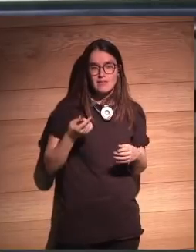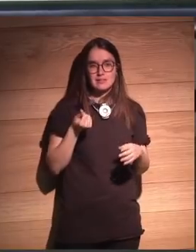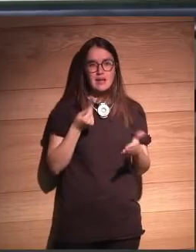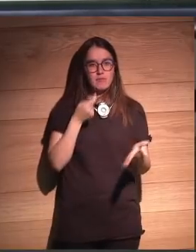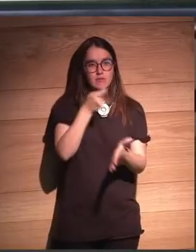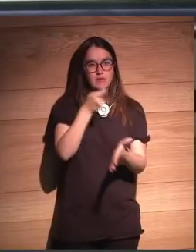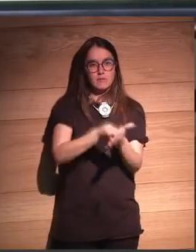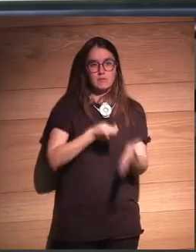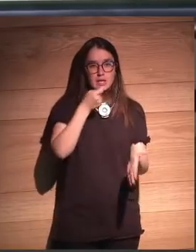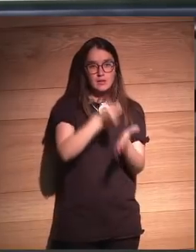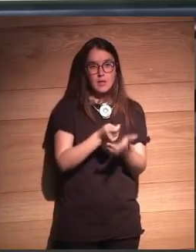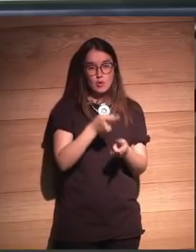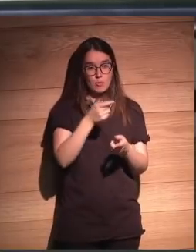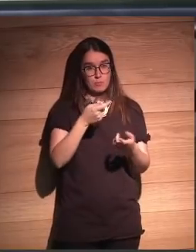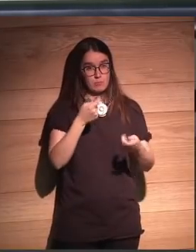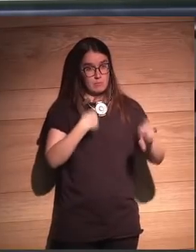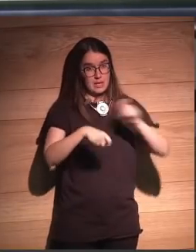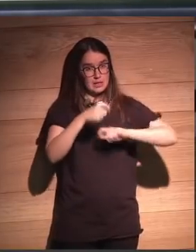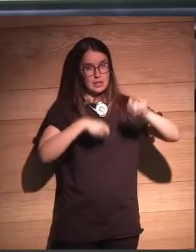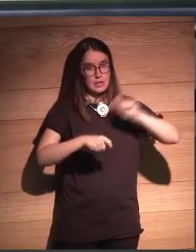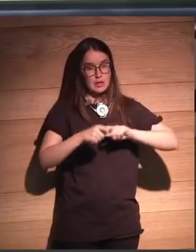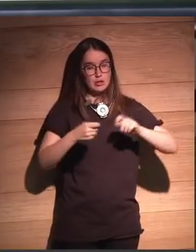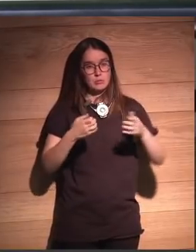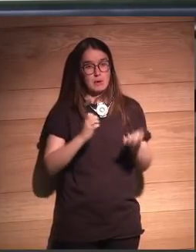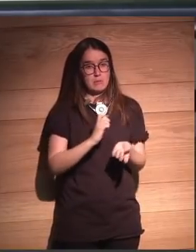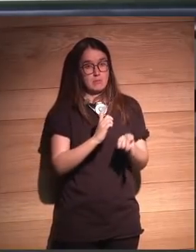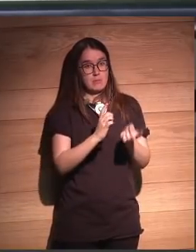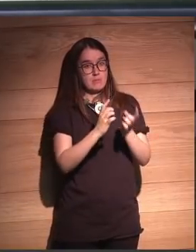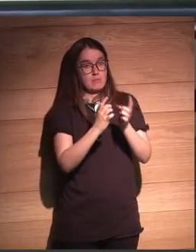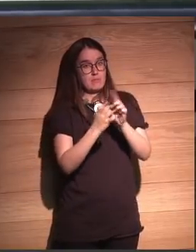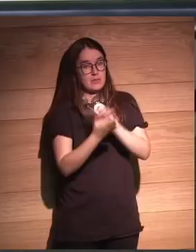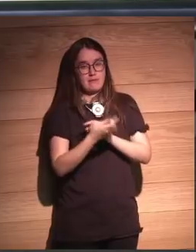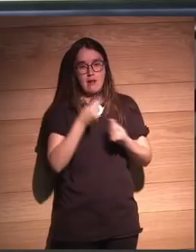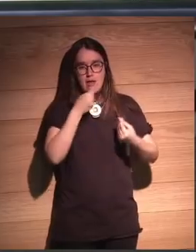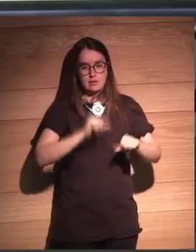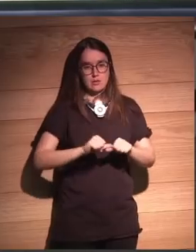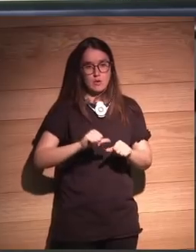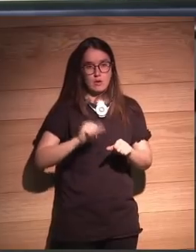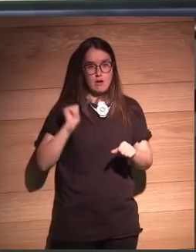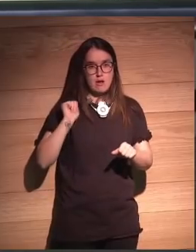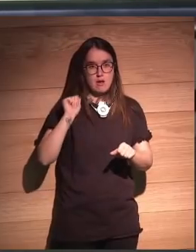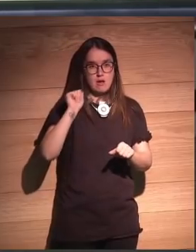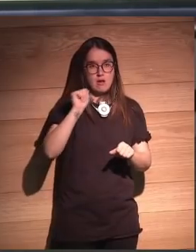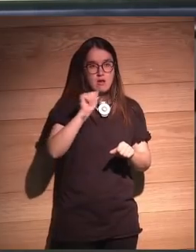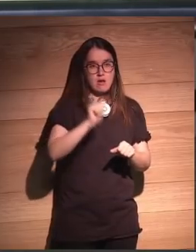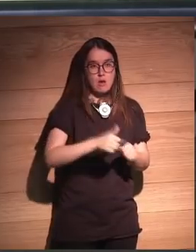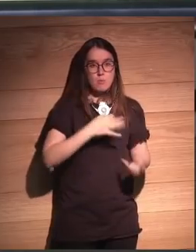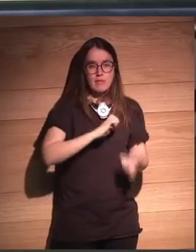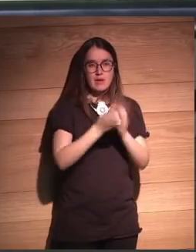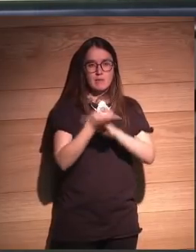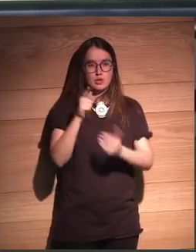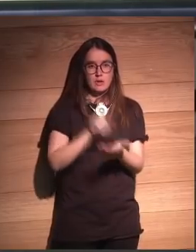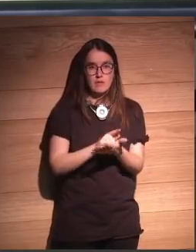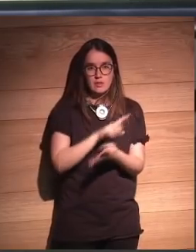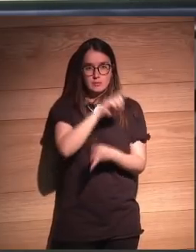y se ha mercantilizado, todo esto ha ido cambiando a lo largo de la historia y podemos encontrar formas de volver a cambiarlo.